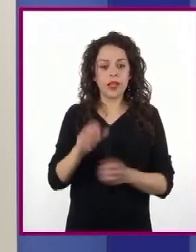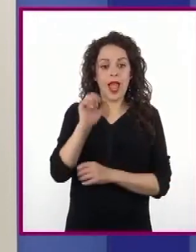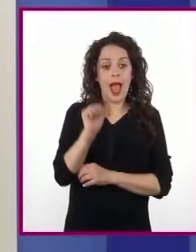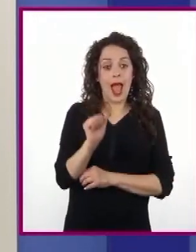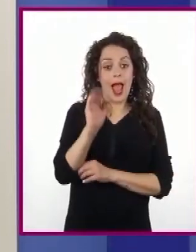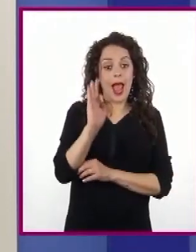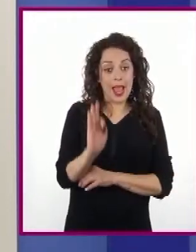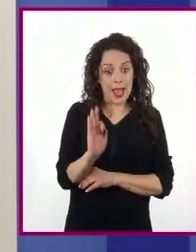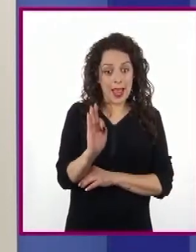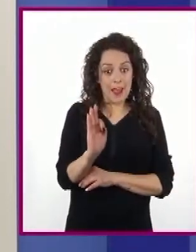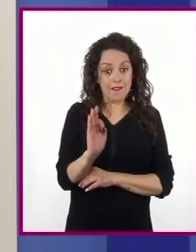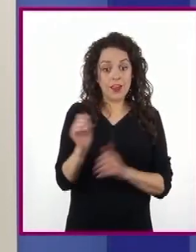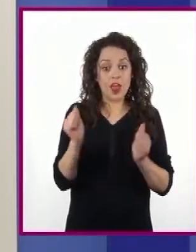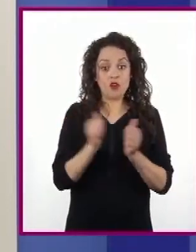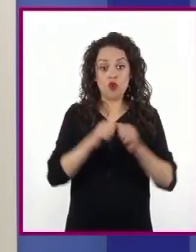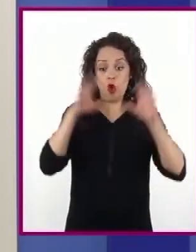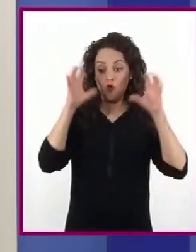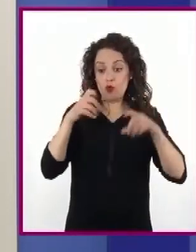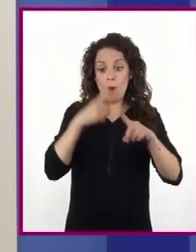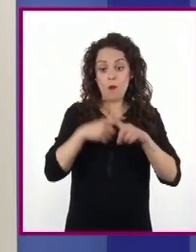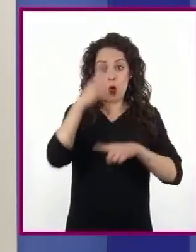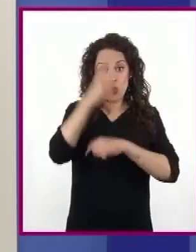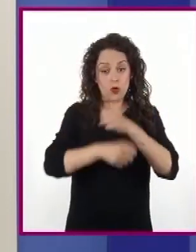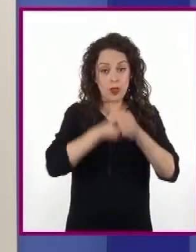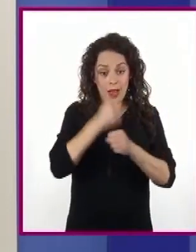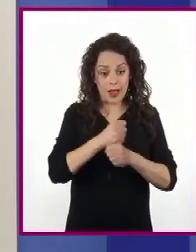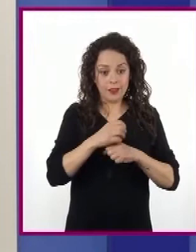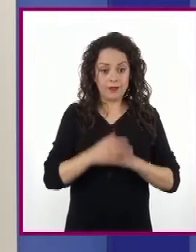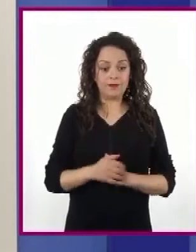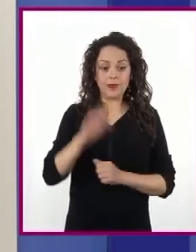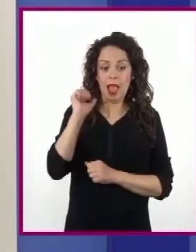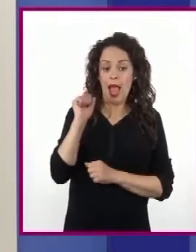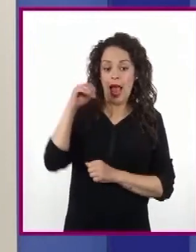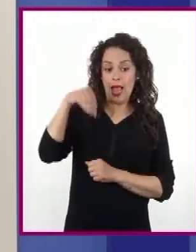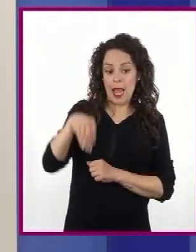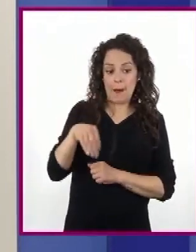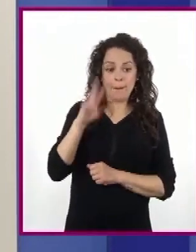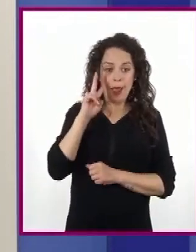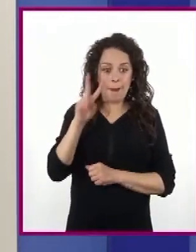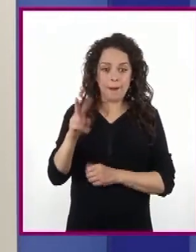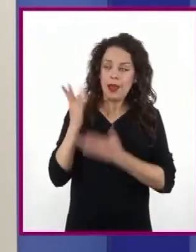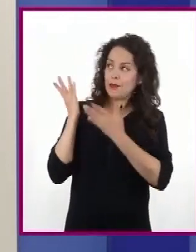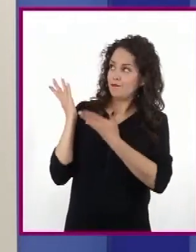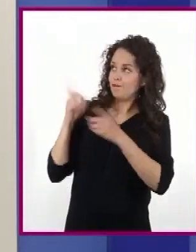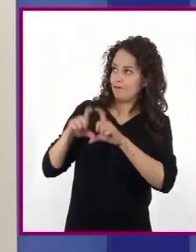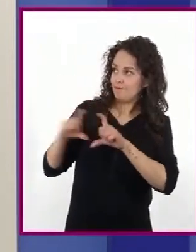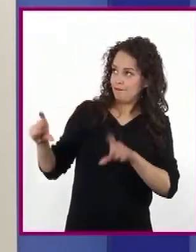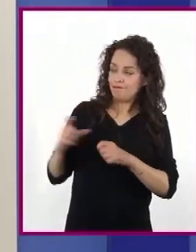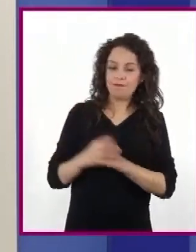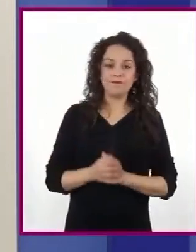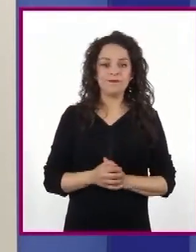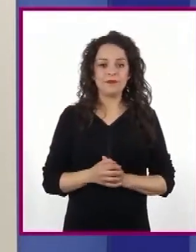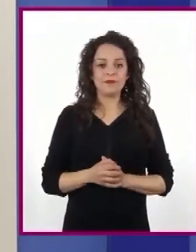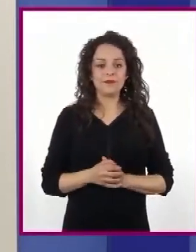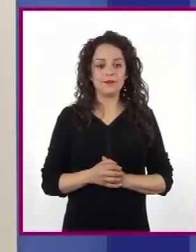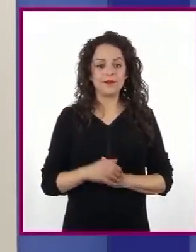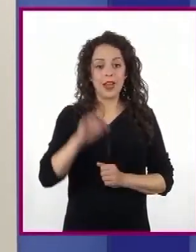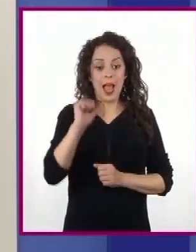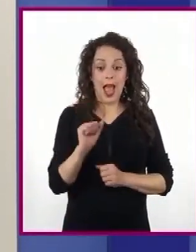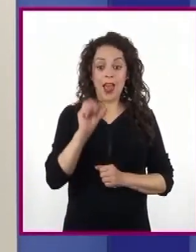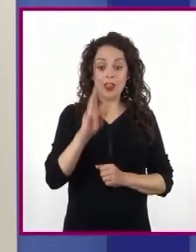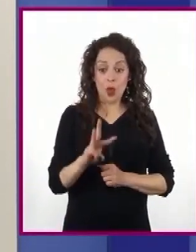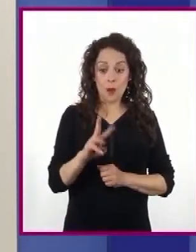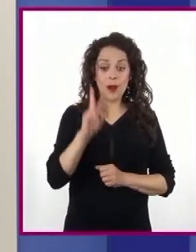clima tropical con lluvias todo el año. AM, clima tropical con lluvias de monzón.